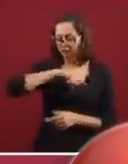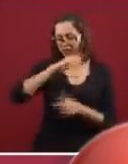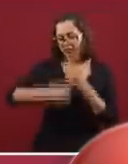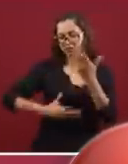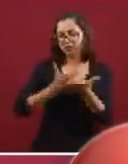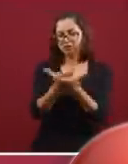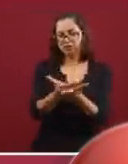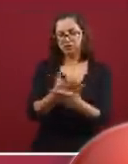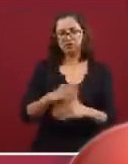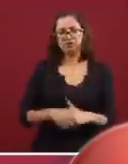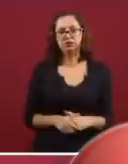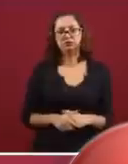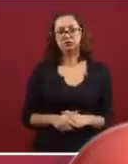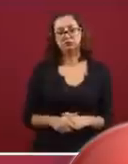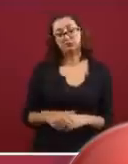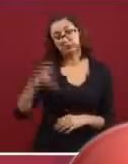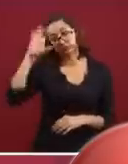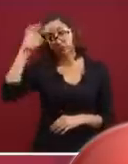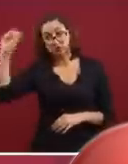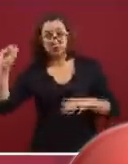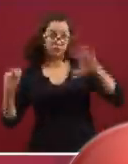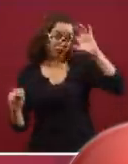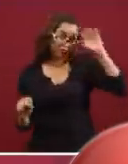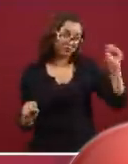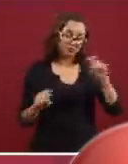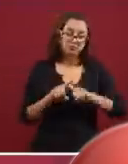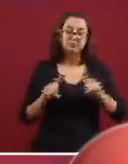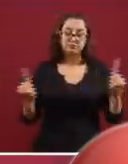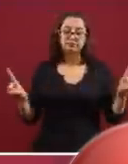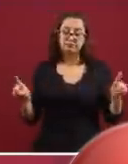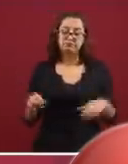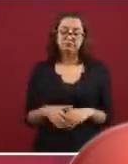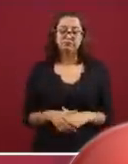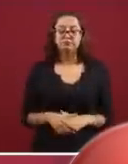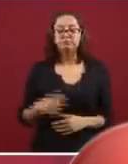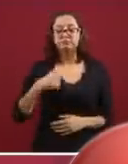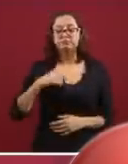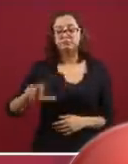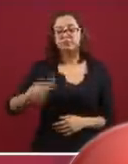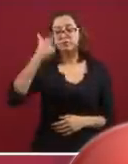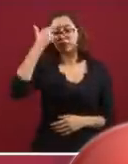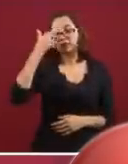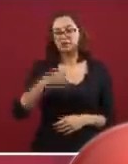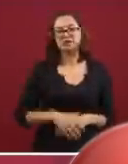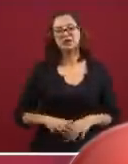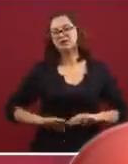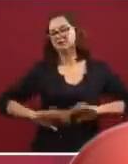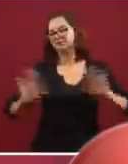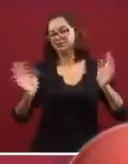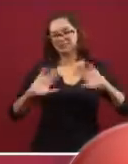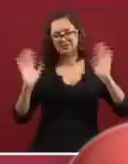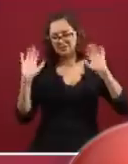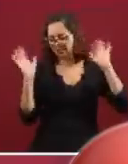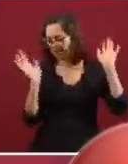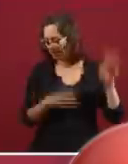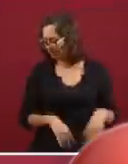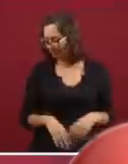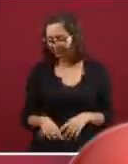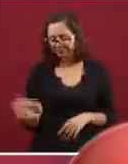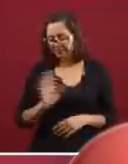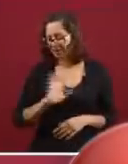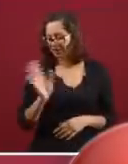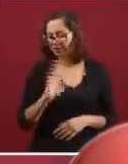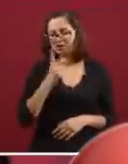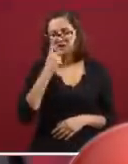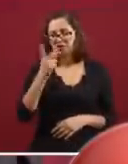Son concepciones distintas. Yo recuerdo, no, ya no lo digo,